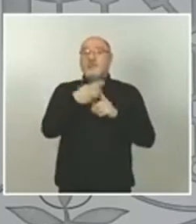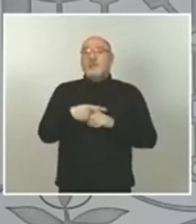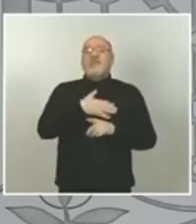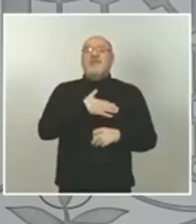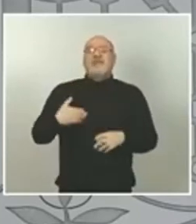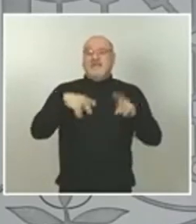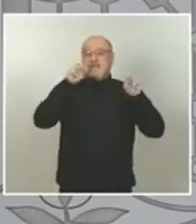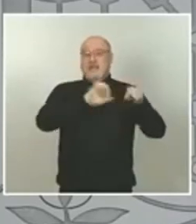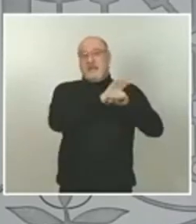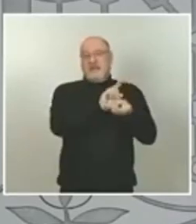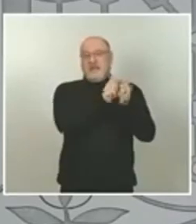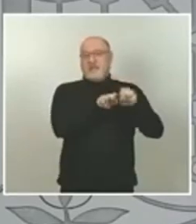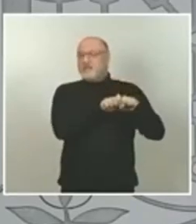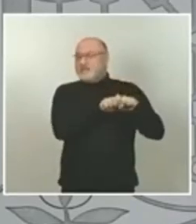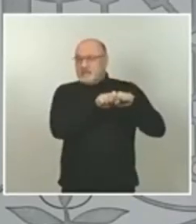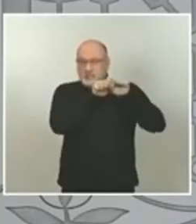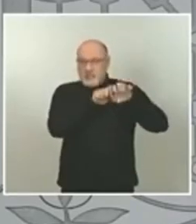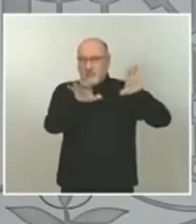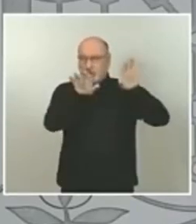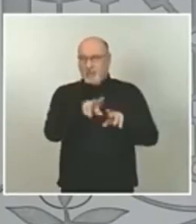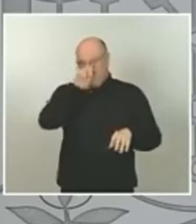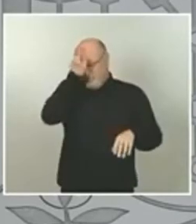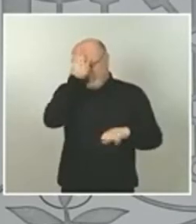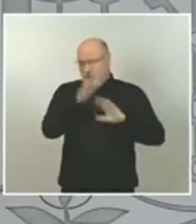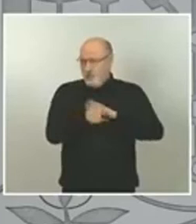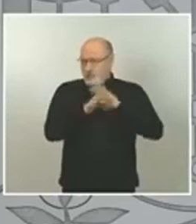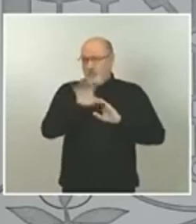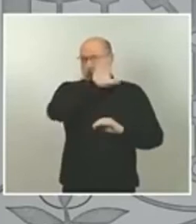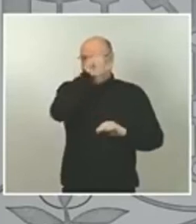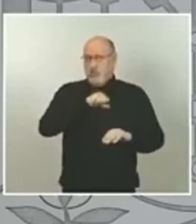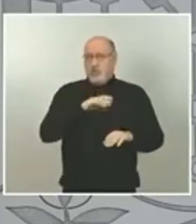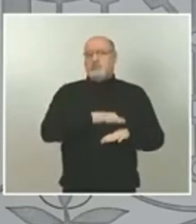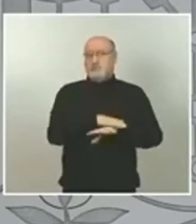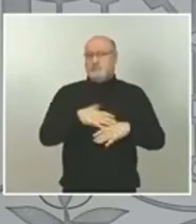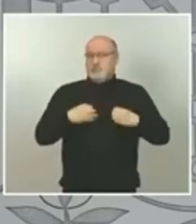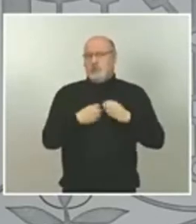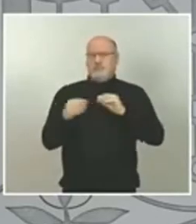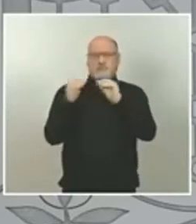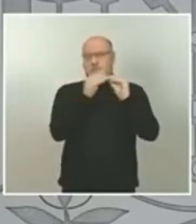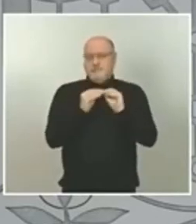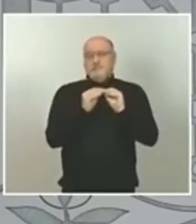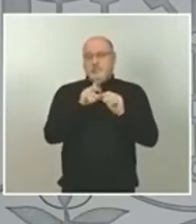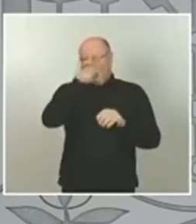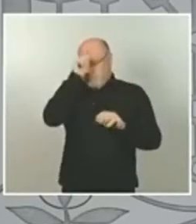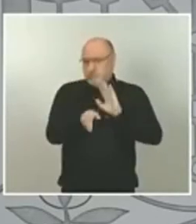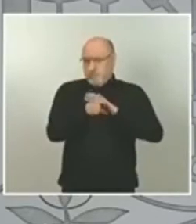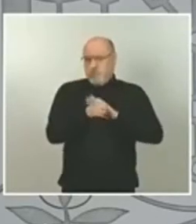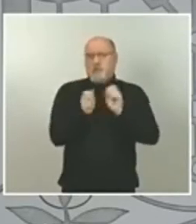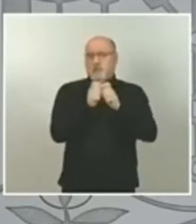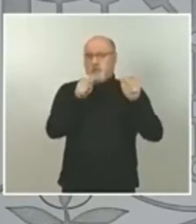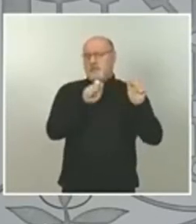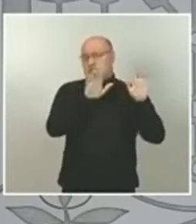un asunto que sigue preocupando y que siguen evolucionando en nuestro país en relación a la